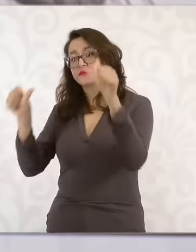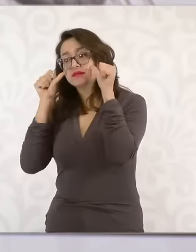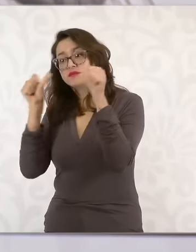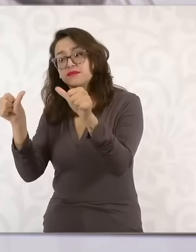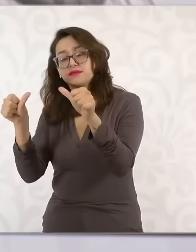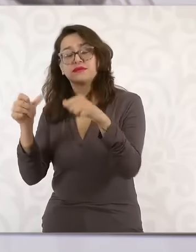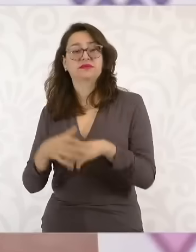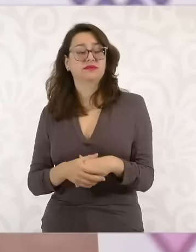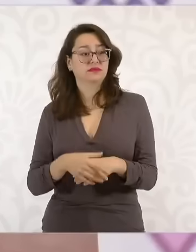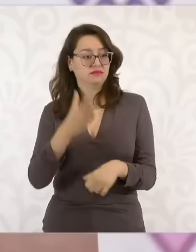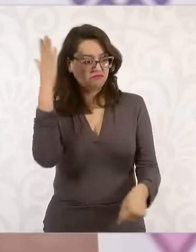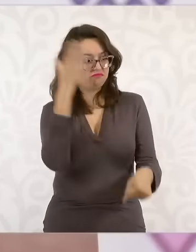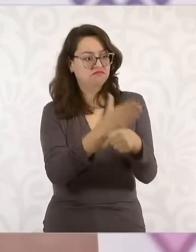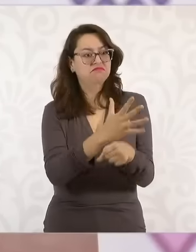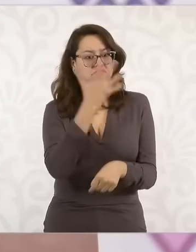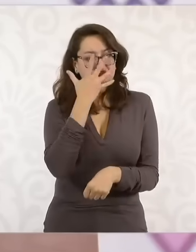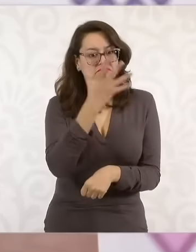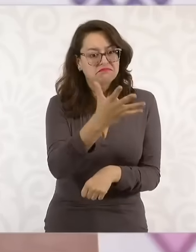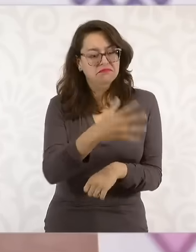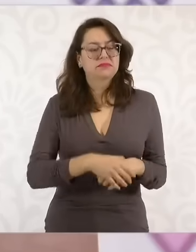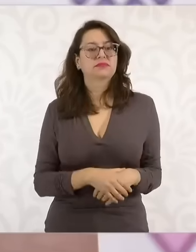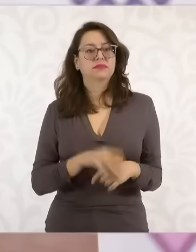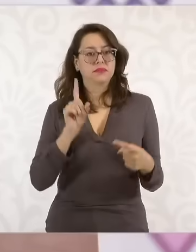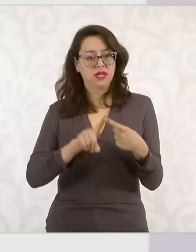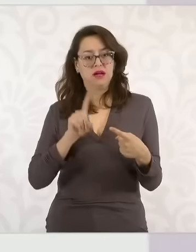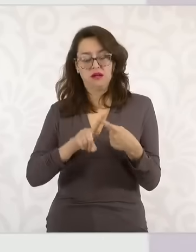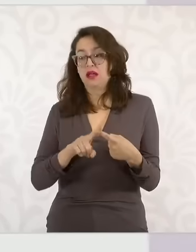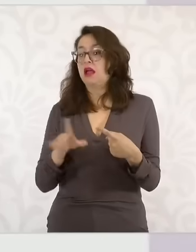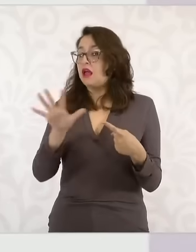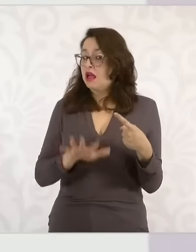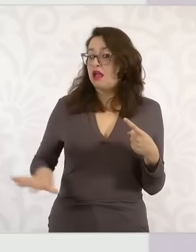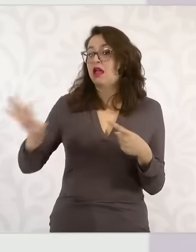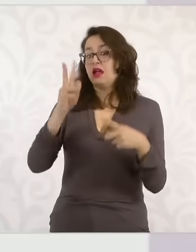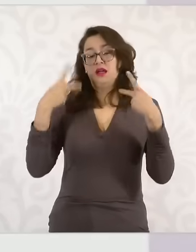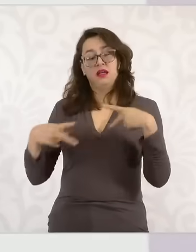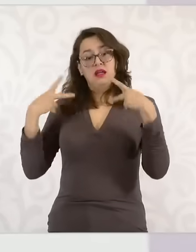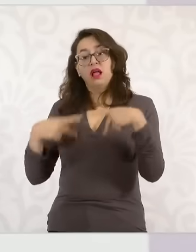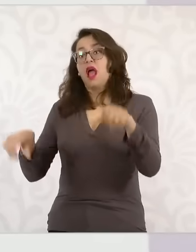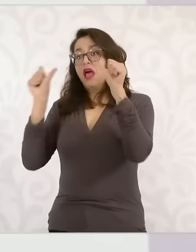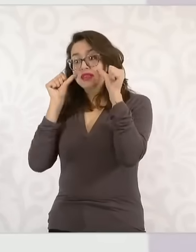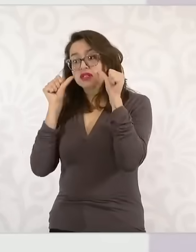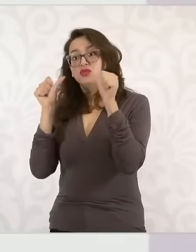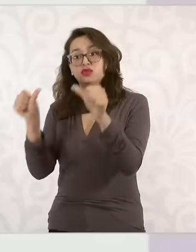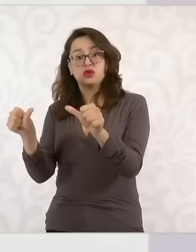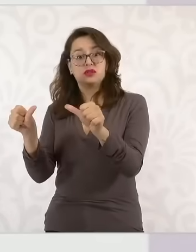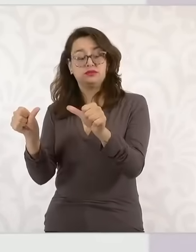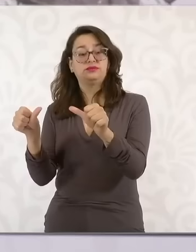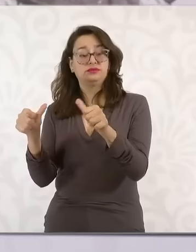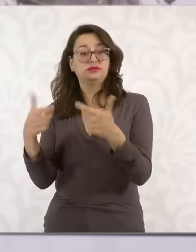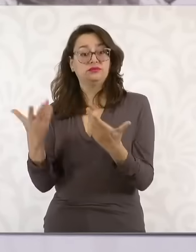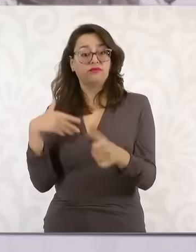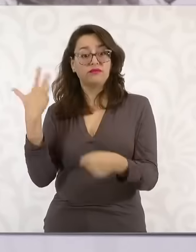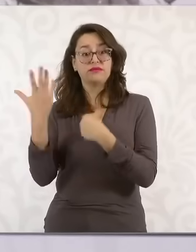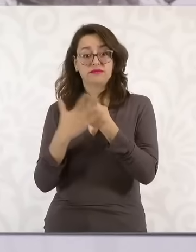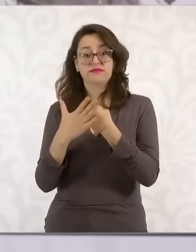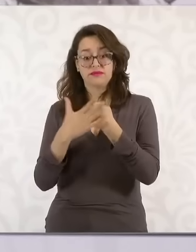en 4 ejes de la estrategia. La atención a las causas, que en días próximos vamos a presentar un apoyo adicional